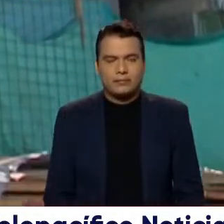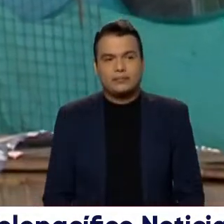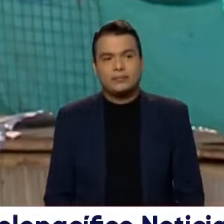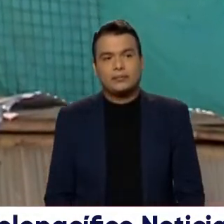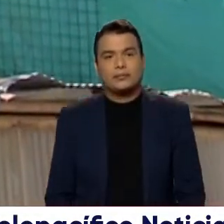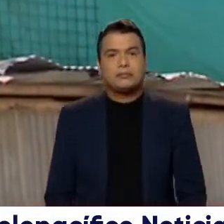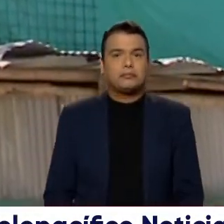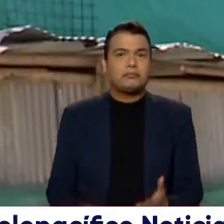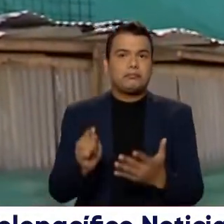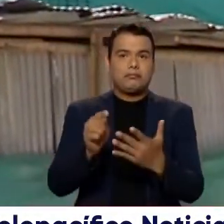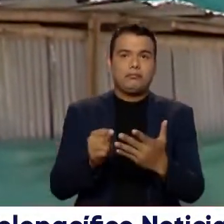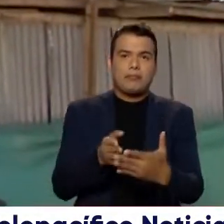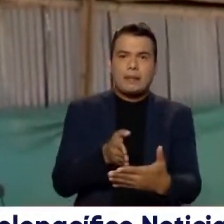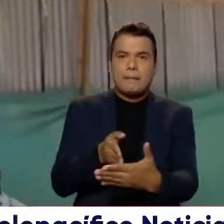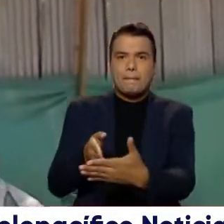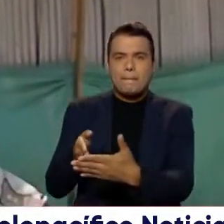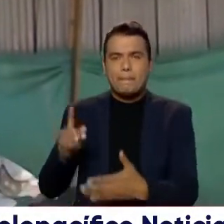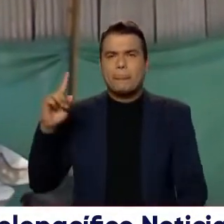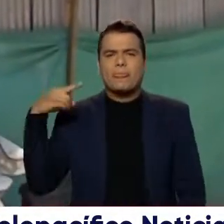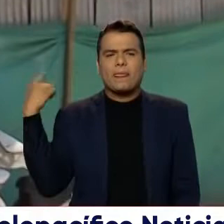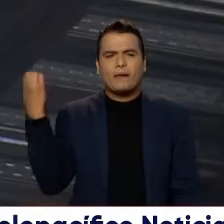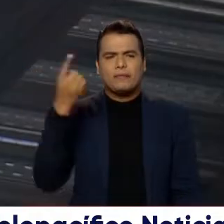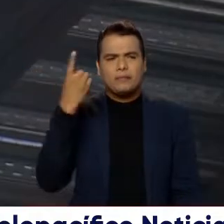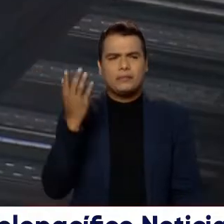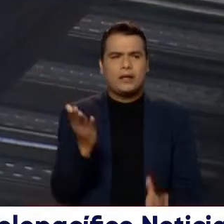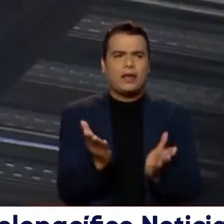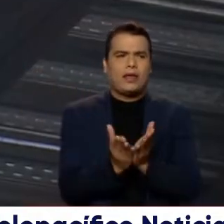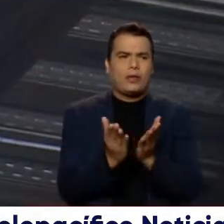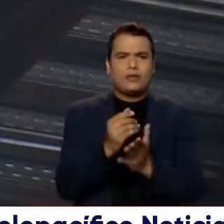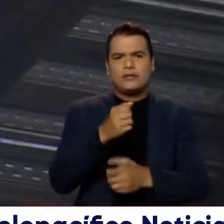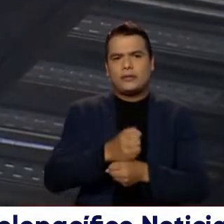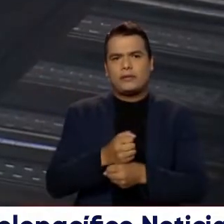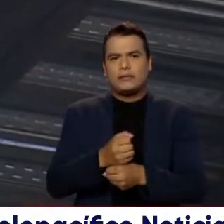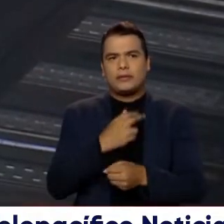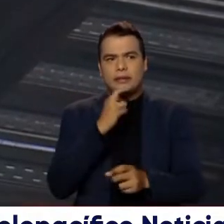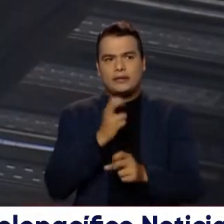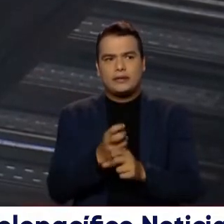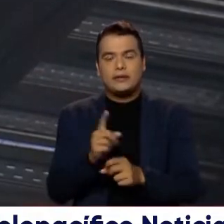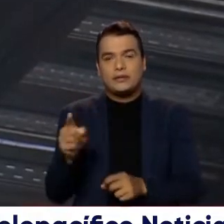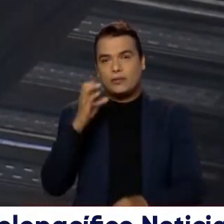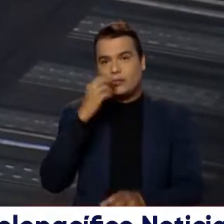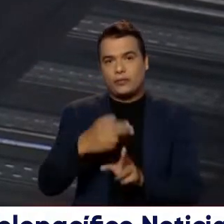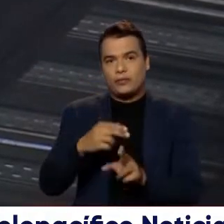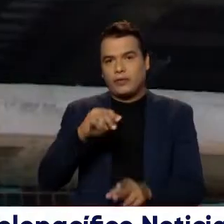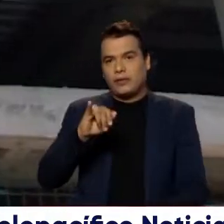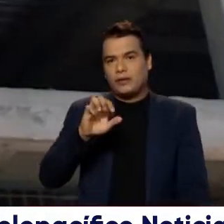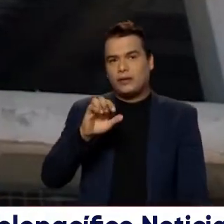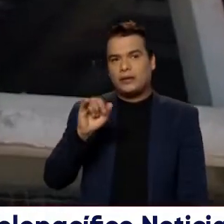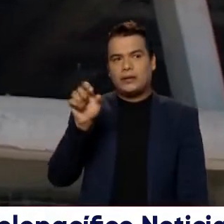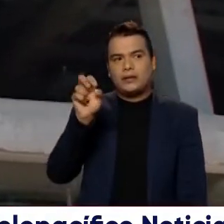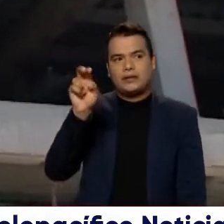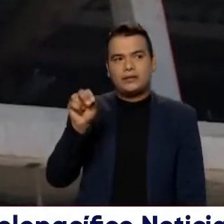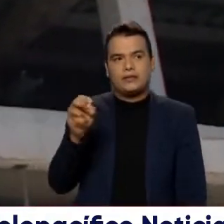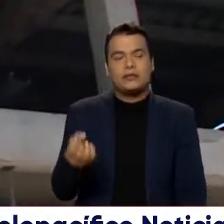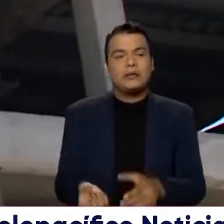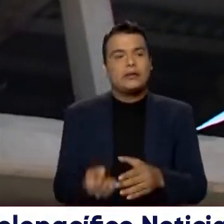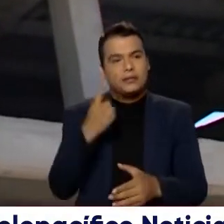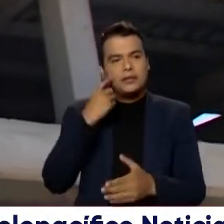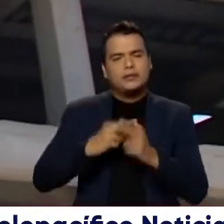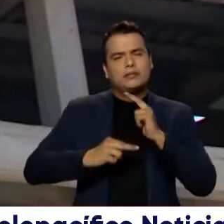Ante estas barreras de acceso a la educación y a la oferta laboral, Jason Aristizábal ya inició la construcción de la primera